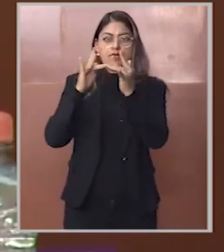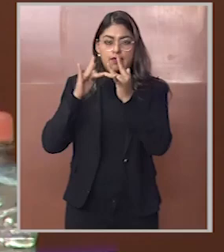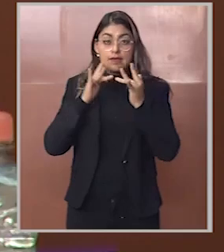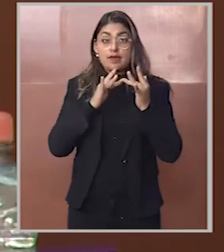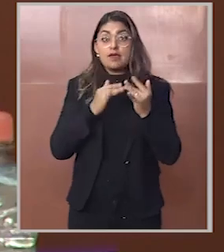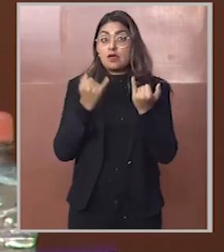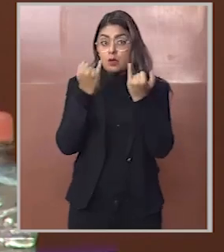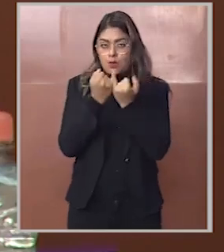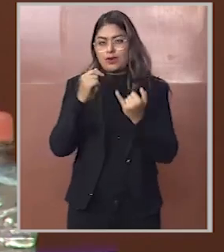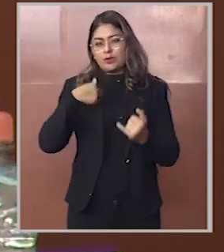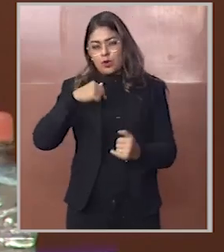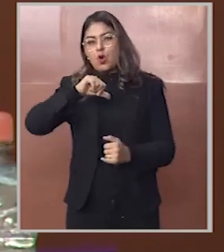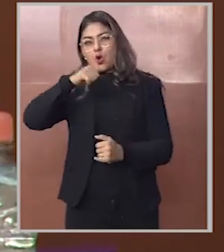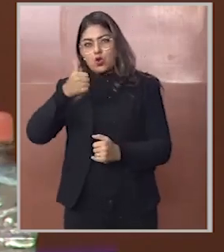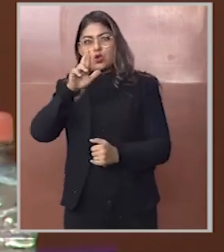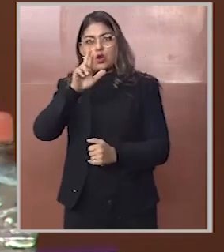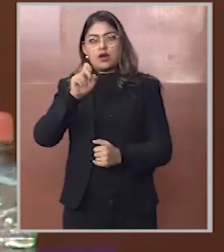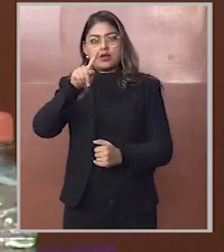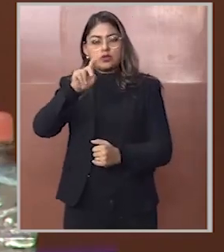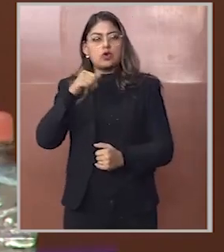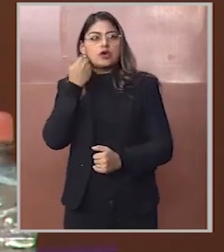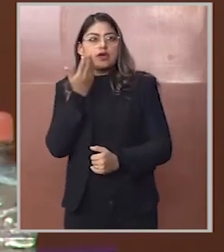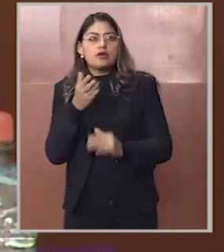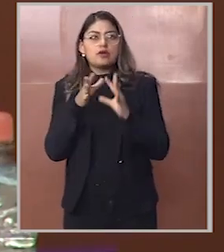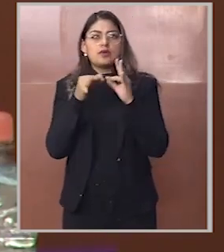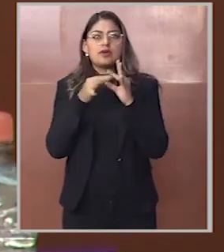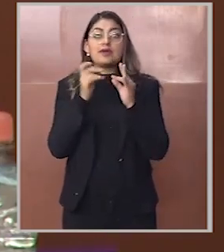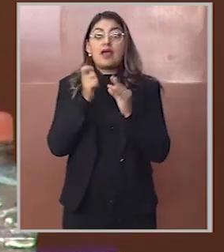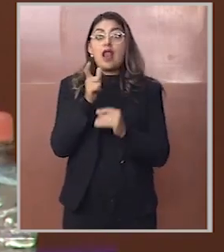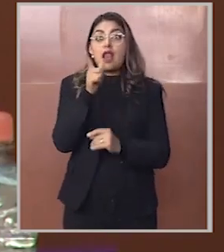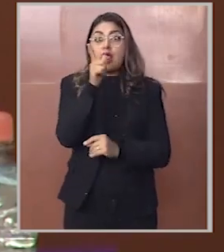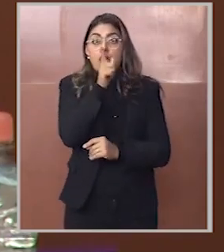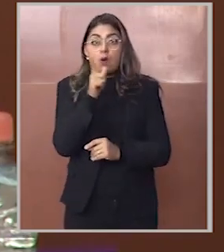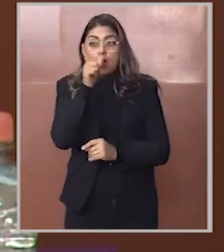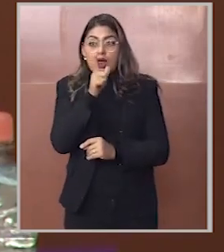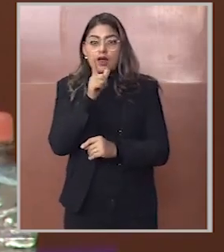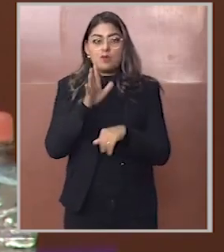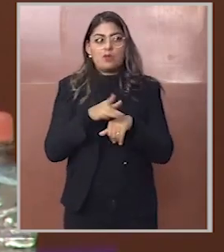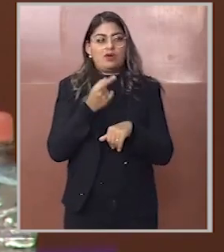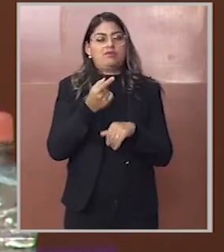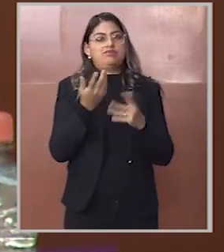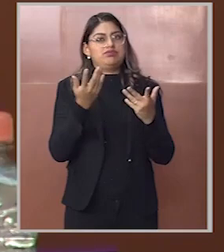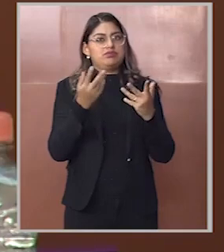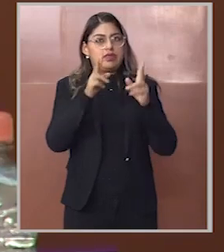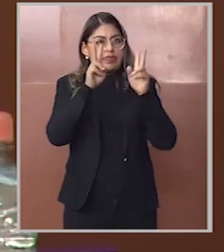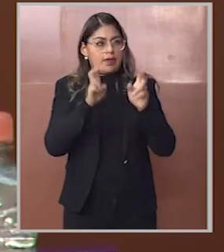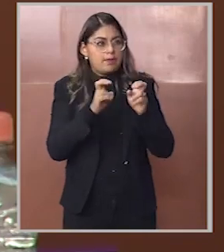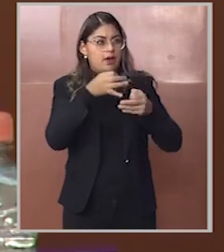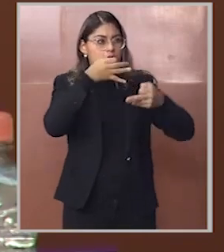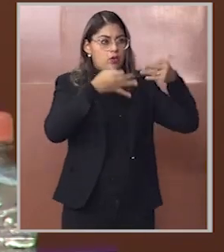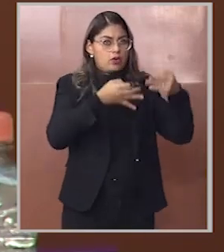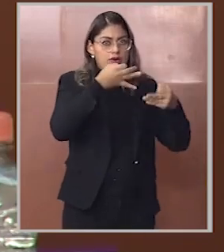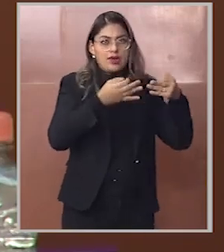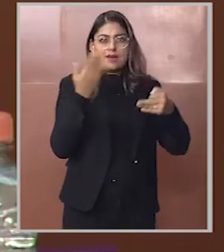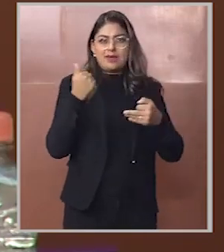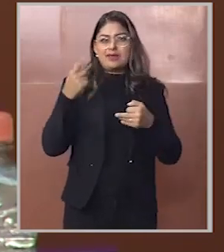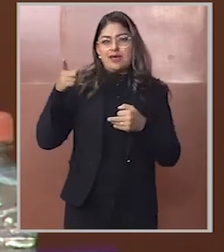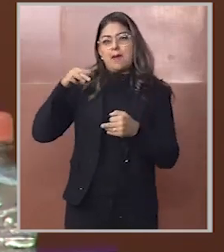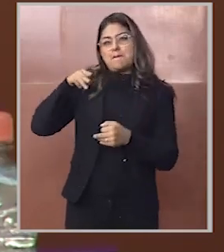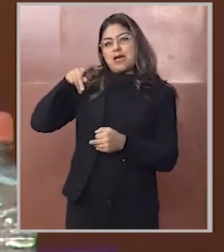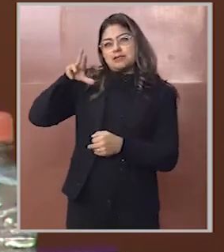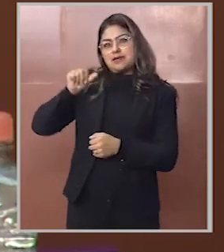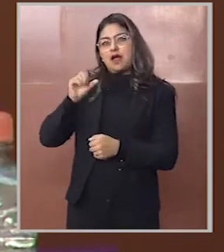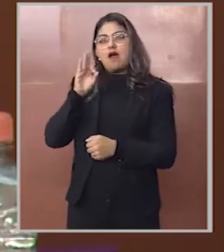eh mencionar Pues fue lenguaje no el lenguaje jurídico ya lo mencionó la la maestra Flora nosotros eh las y los